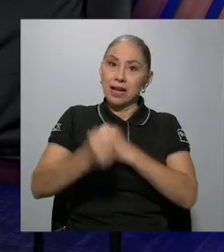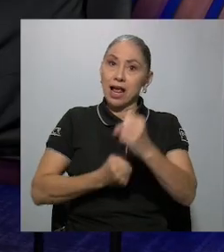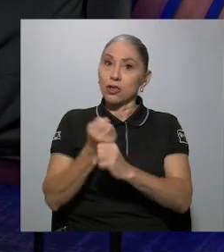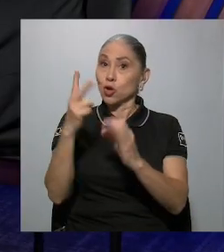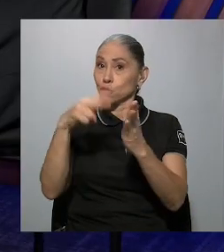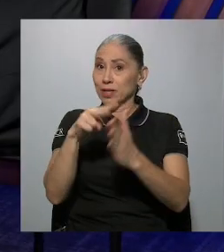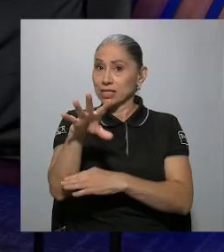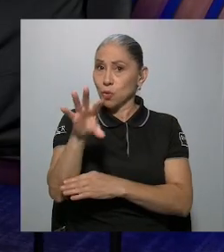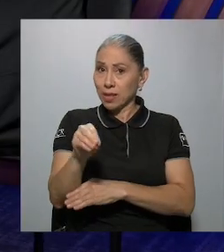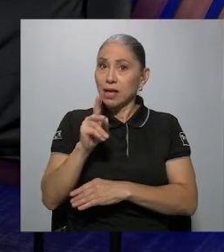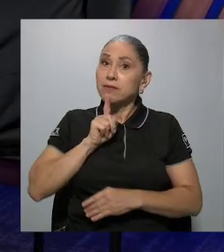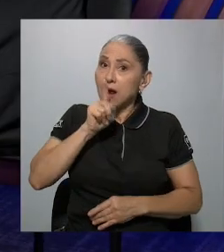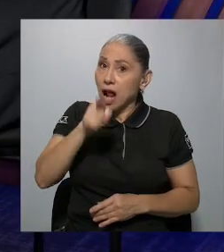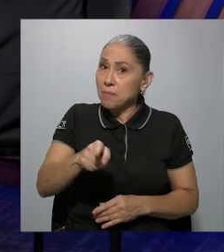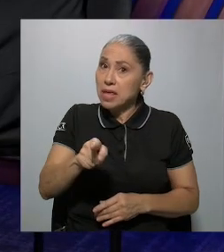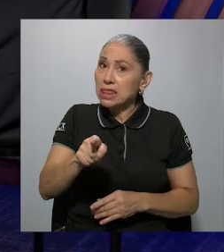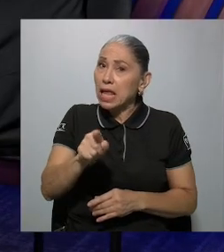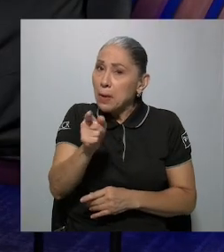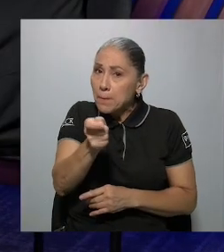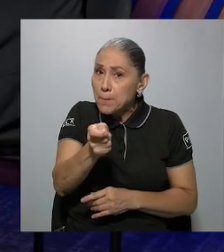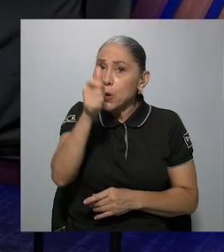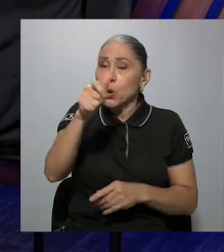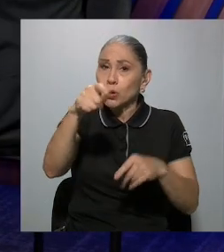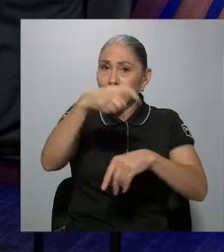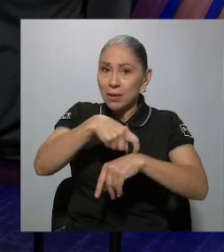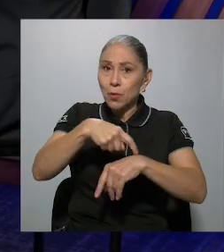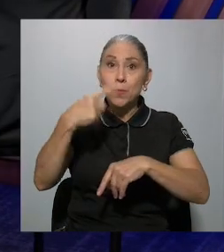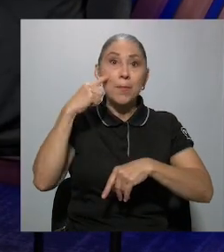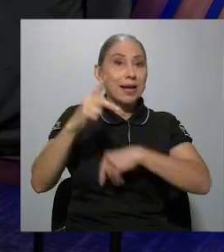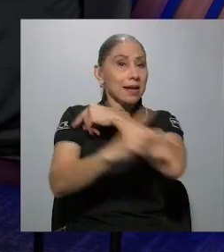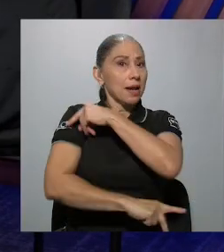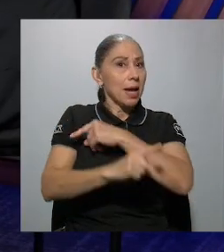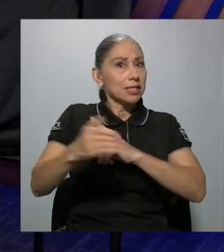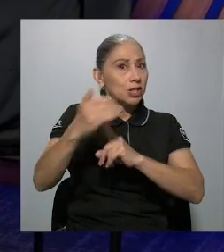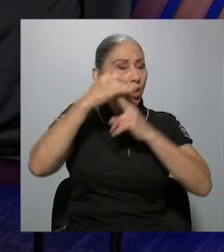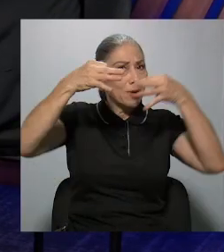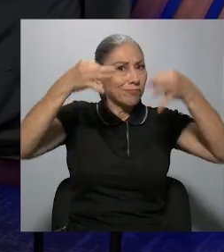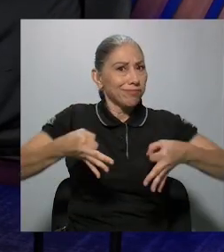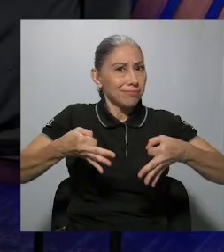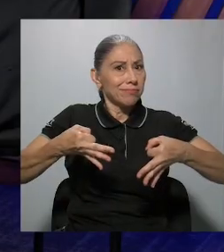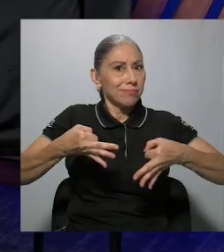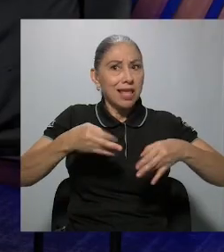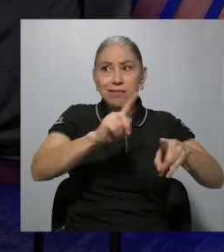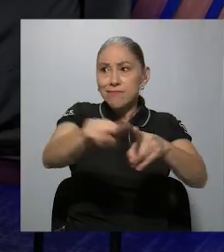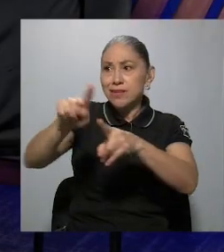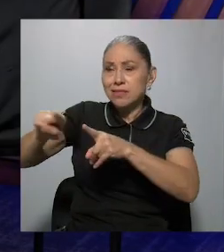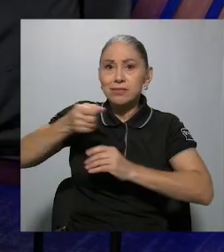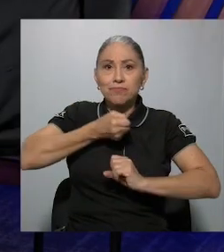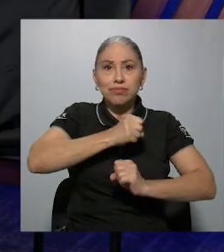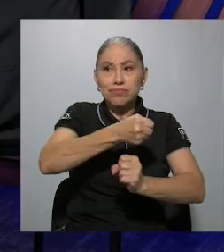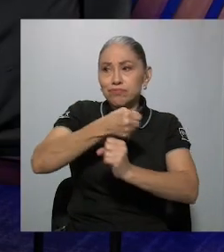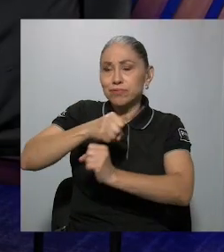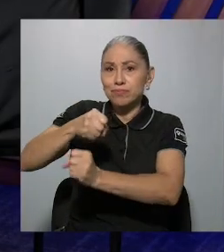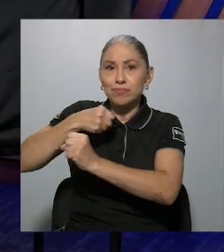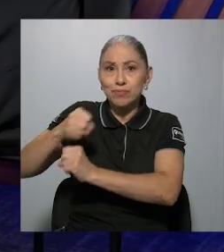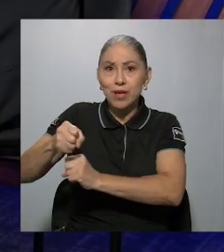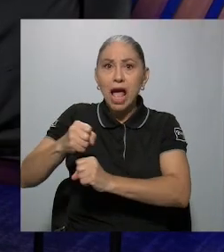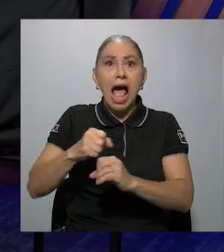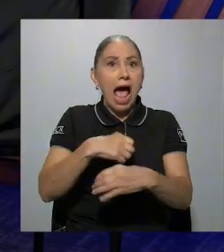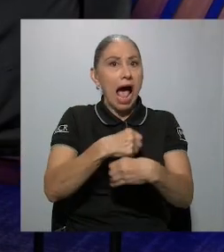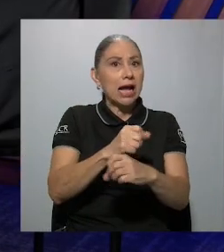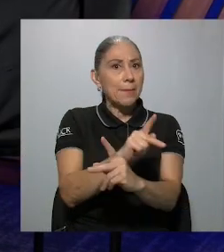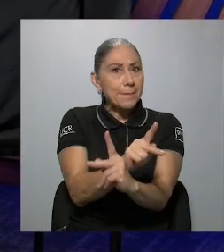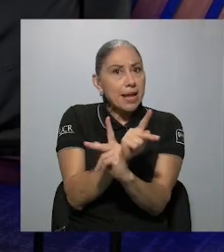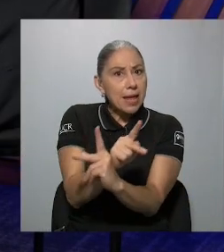o sea, en el 2050, que realmente es poco tiempo, ¿verdad? Para que el país realmente tome las medidas y los